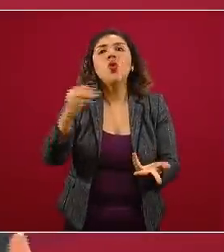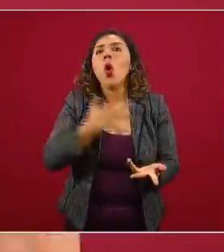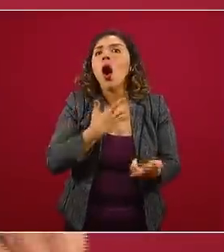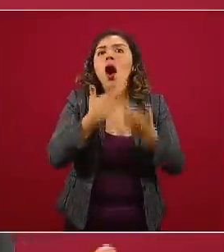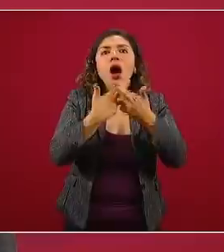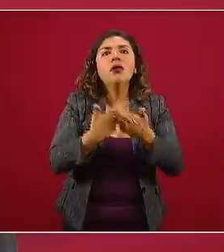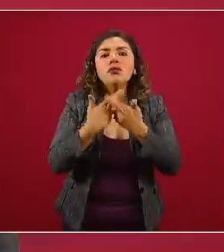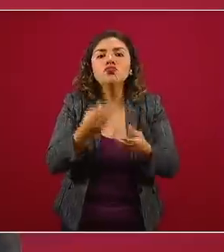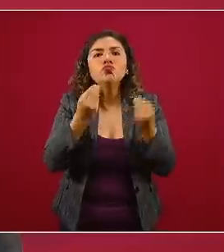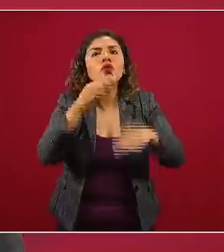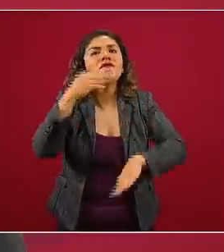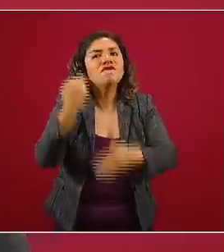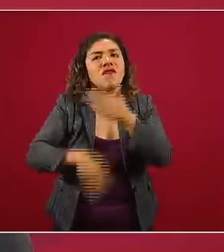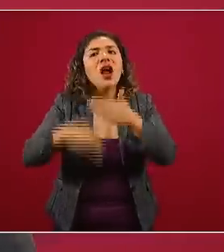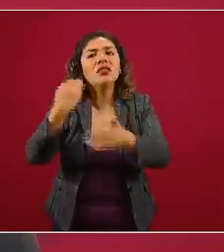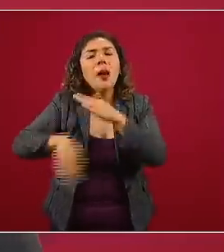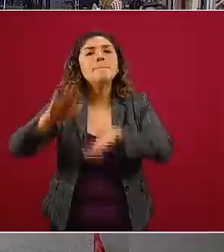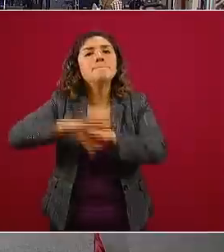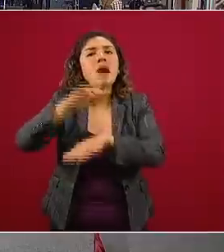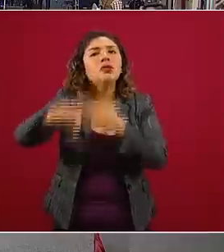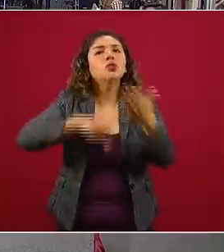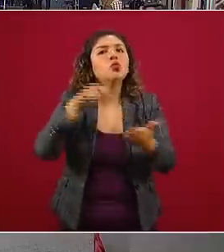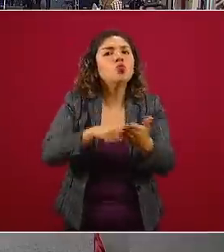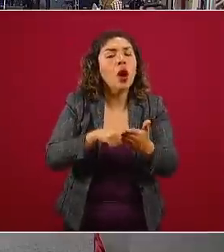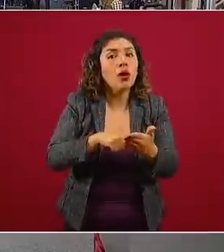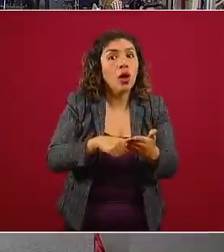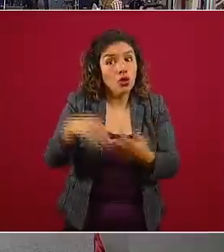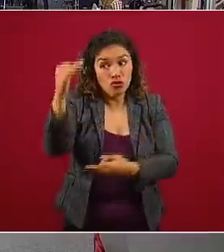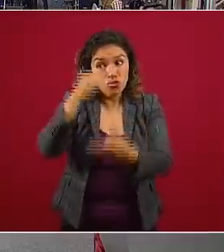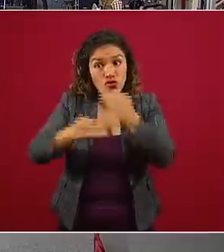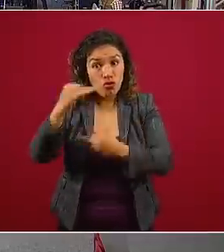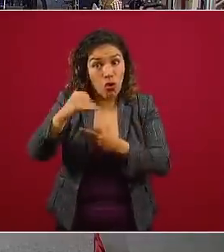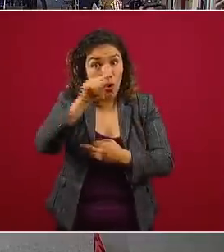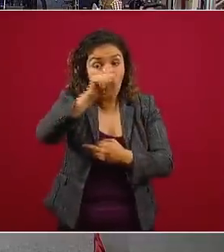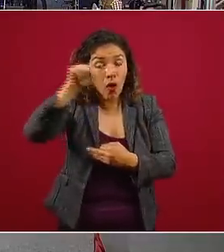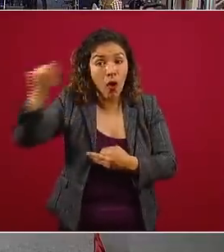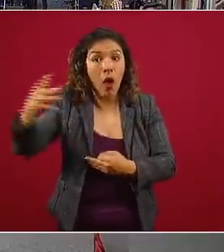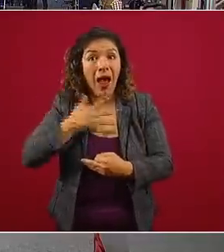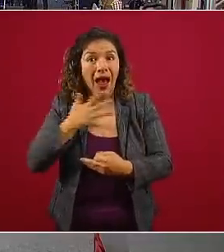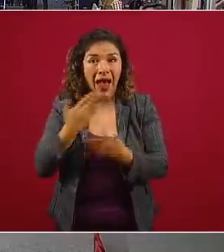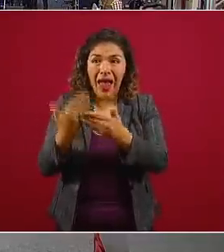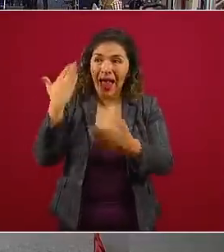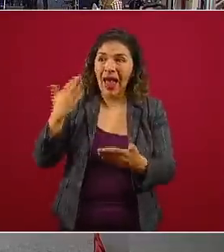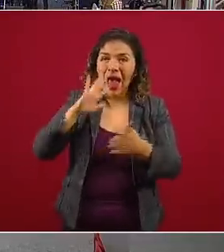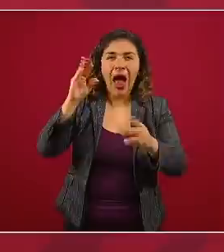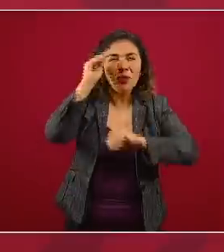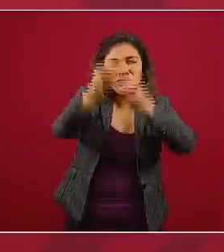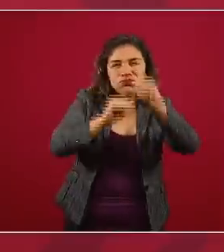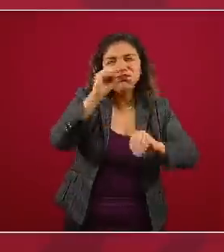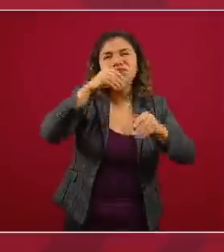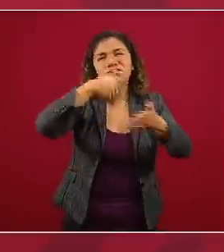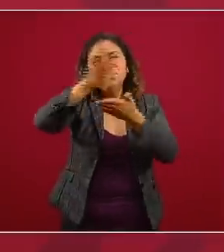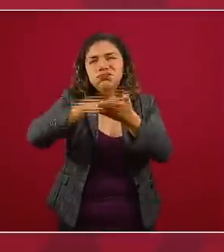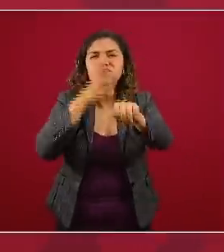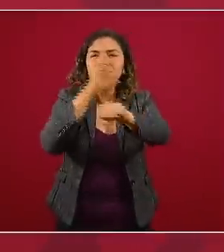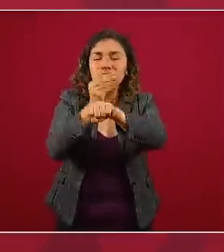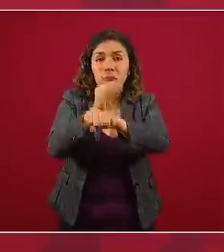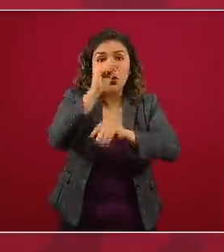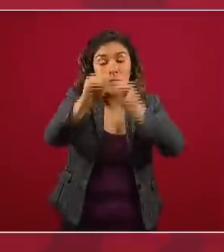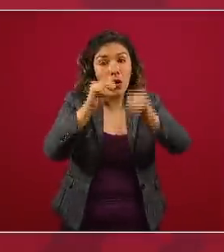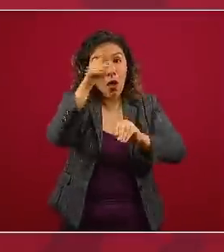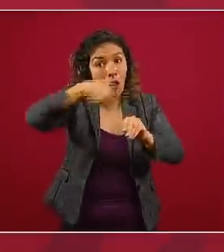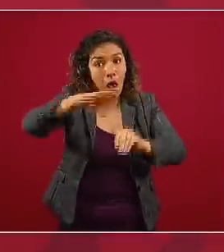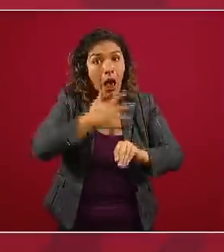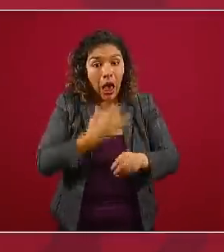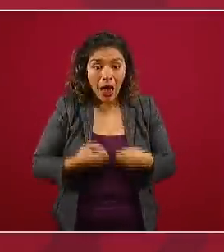y no todas las unidades de hecho una proporción pequeña que fueron en su momento reorientadas fueron dotadas de